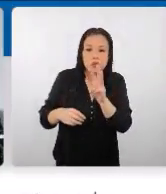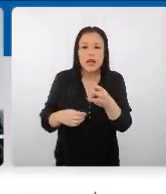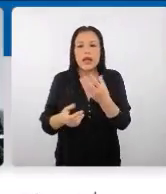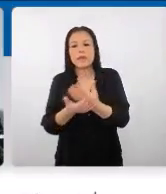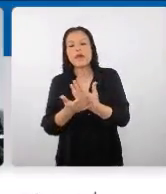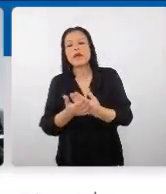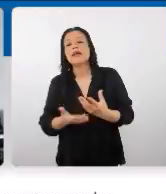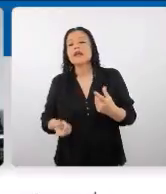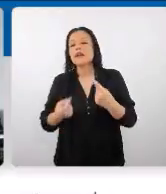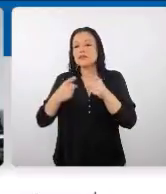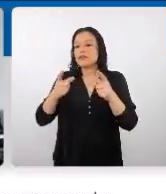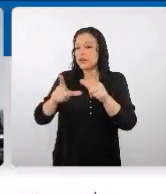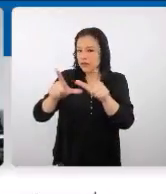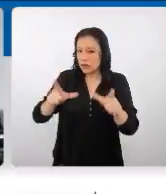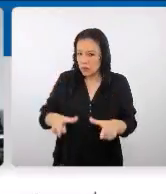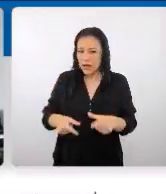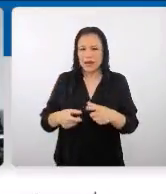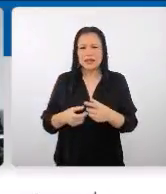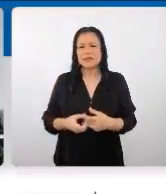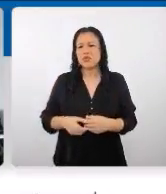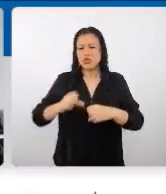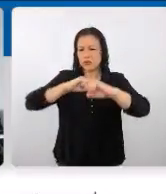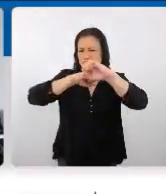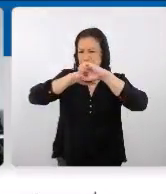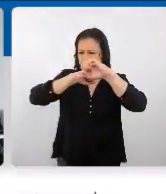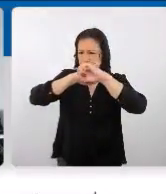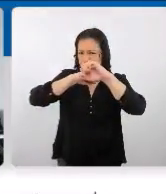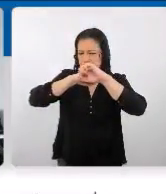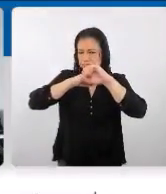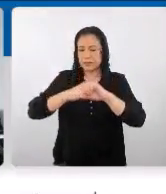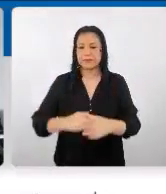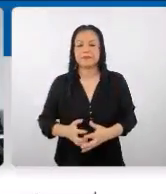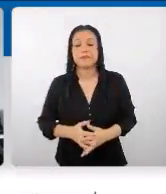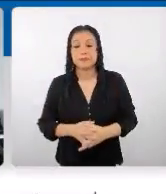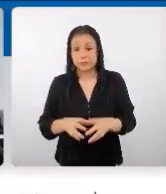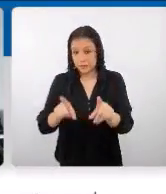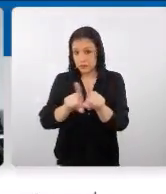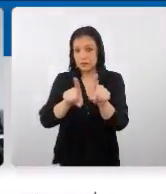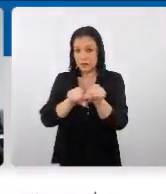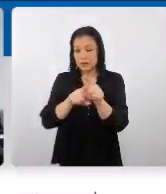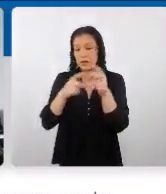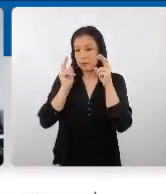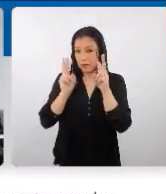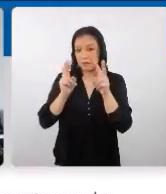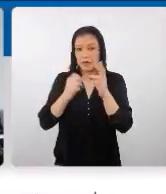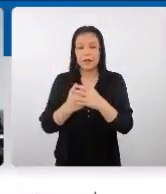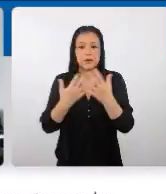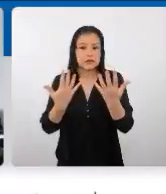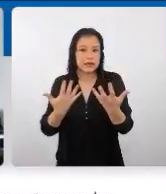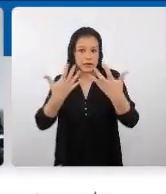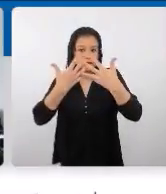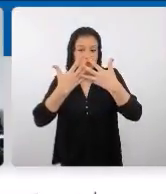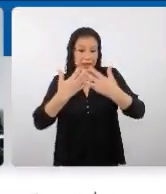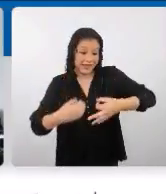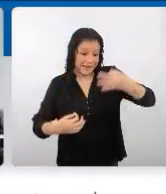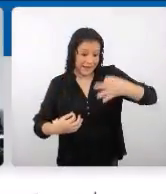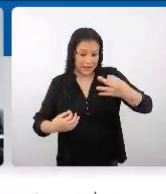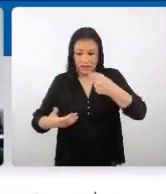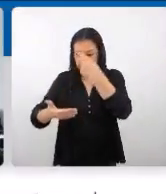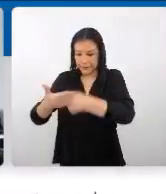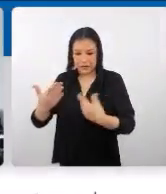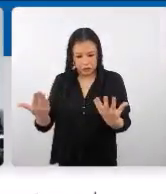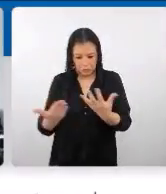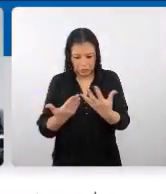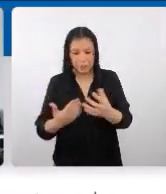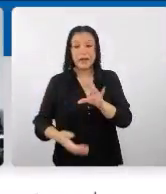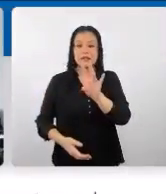de las propias empresas o establecimientos turísticos. También veíamos, bueno, la relación calidad-precio, veíamos que el 73%